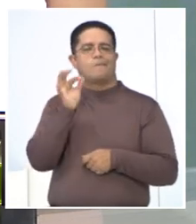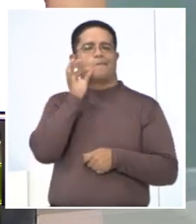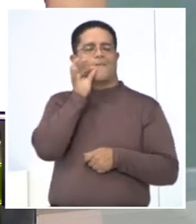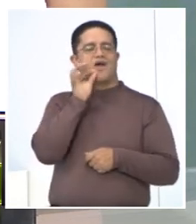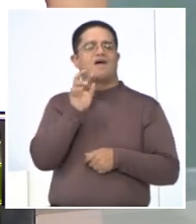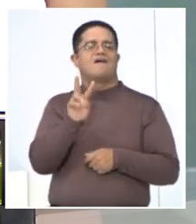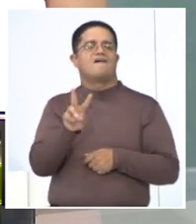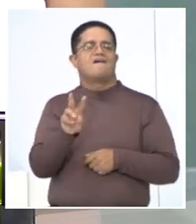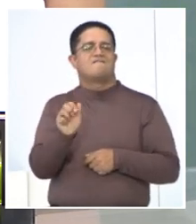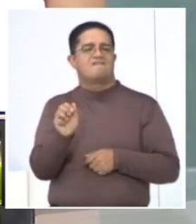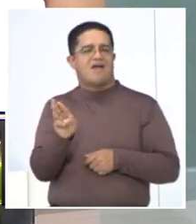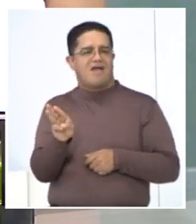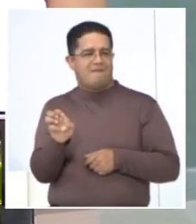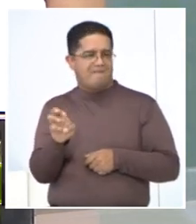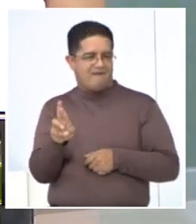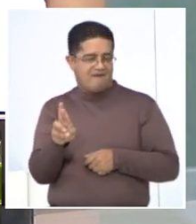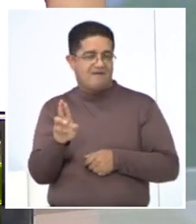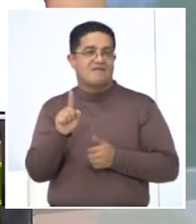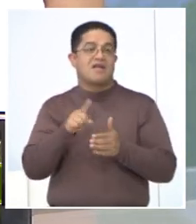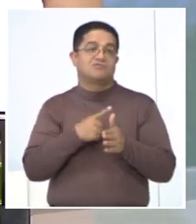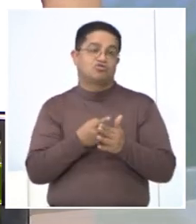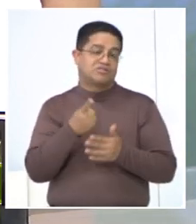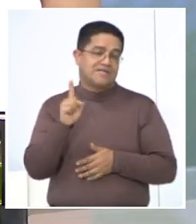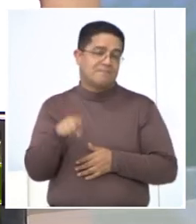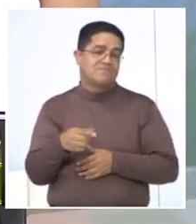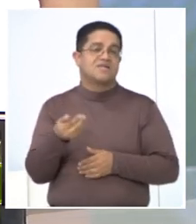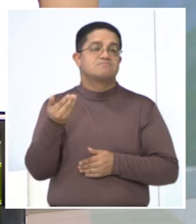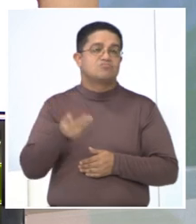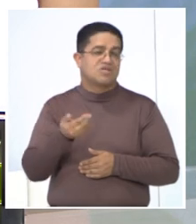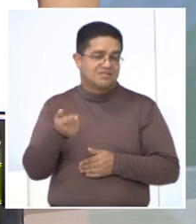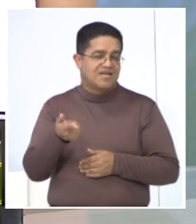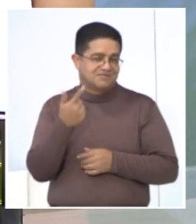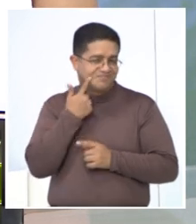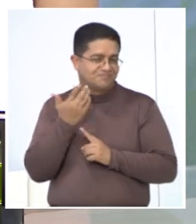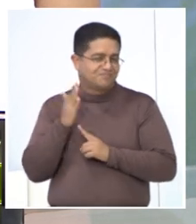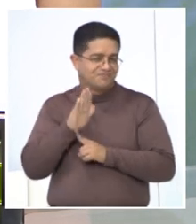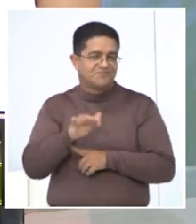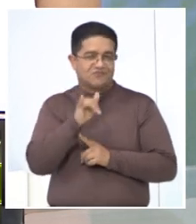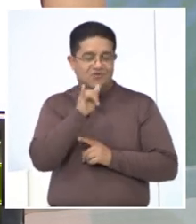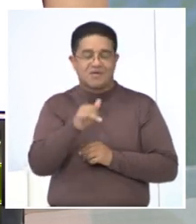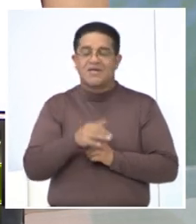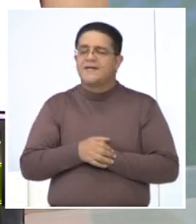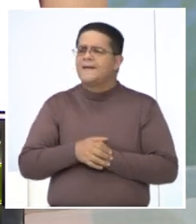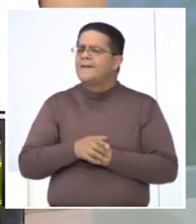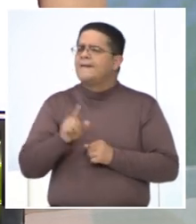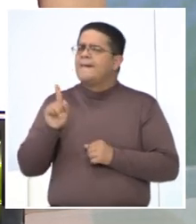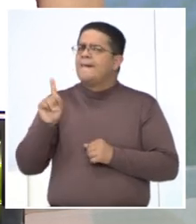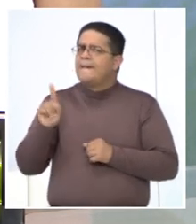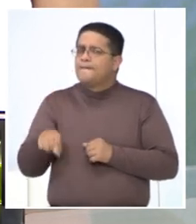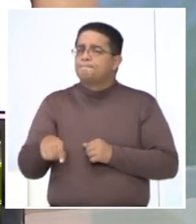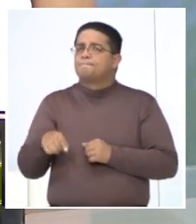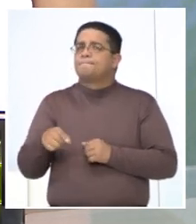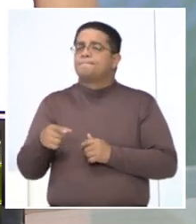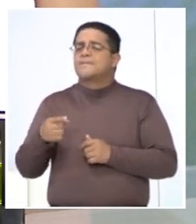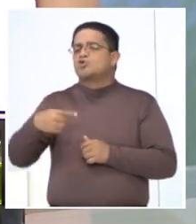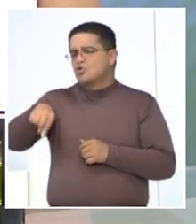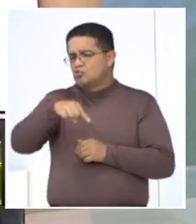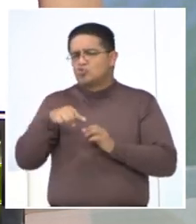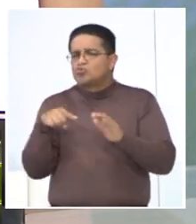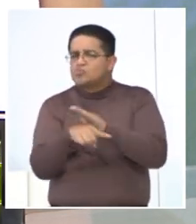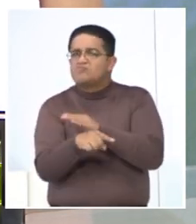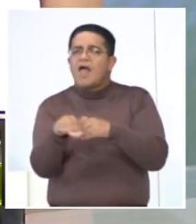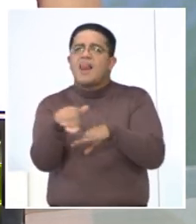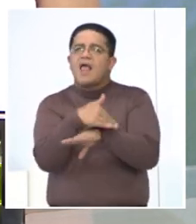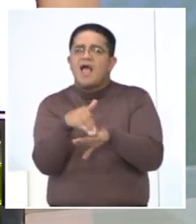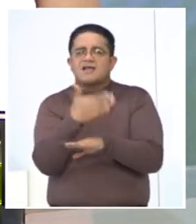y vapor en Venezuela. Entonces, también es importante destacar esto. Además, doctor, nuestro equipo de producción ha salido a la calle para saber